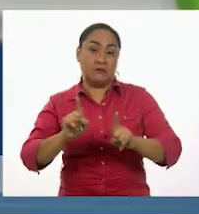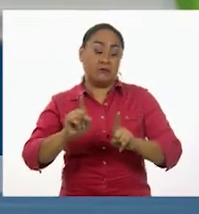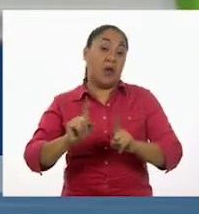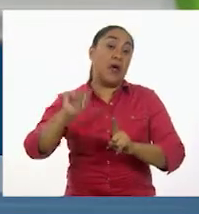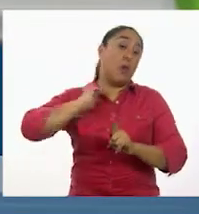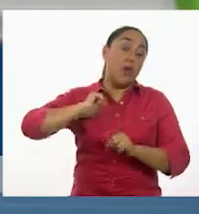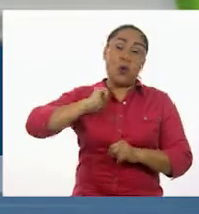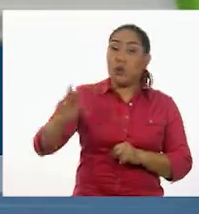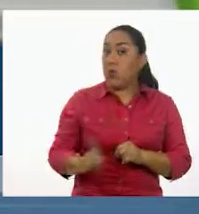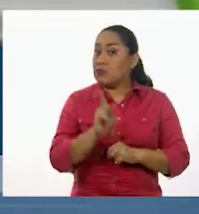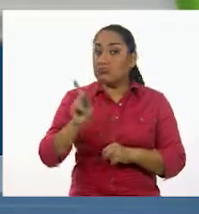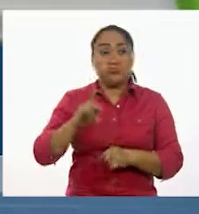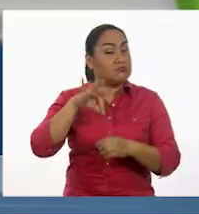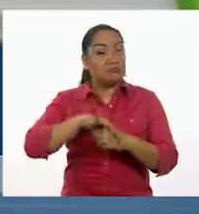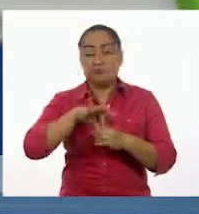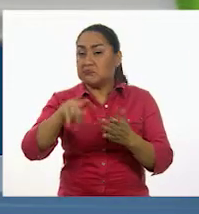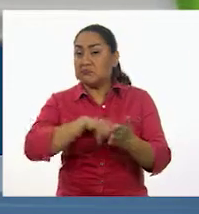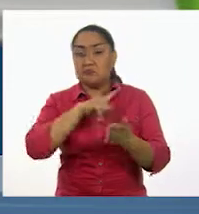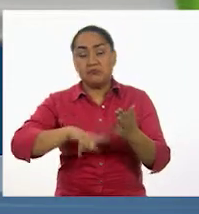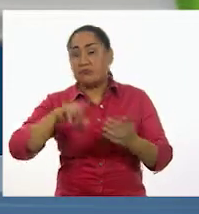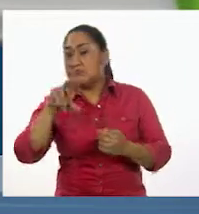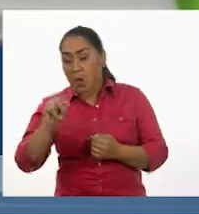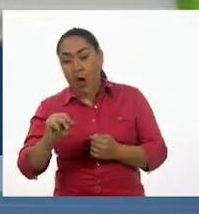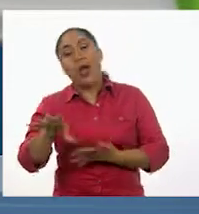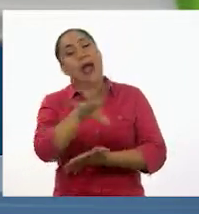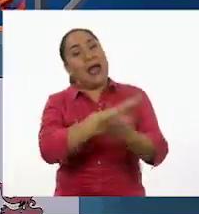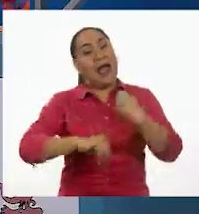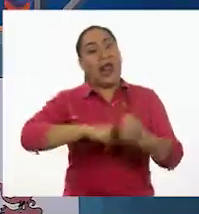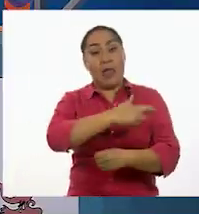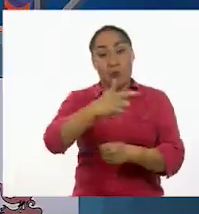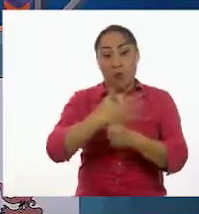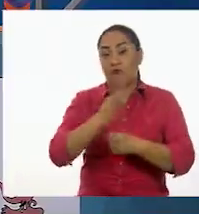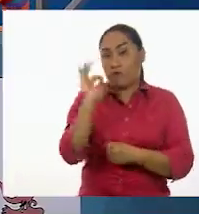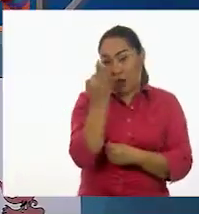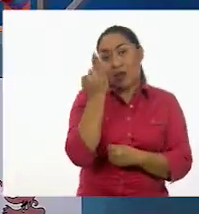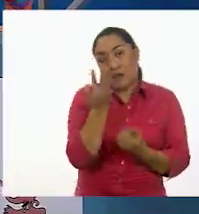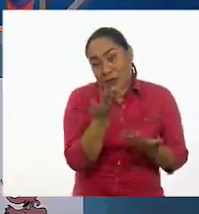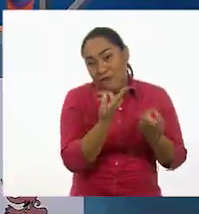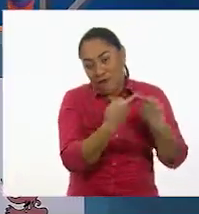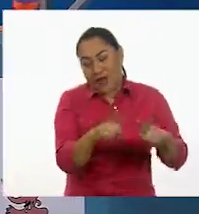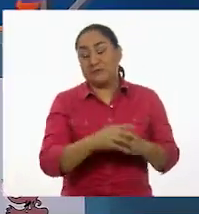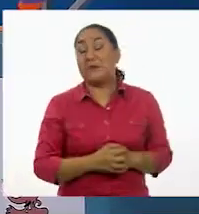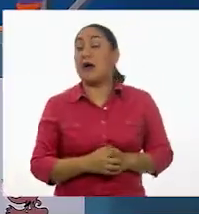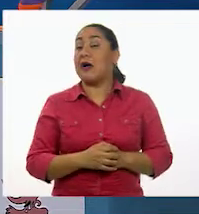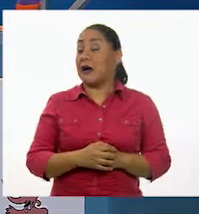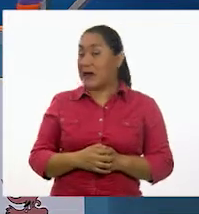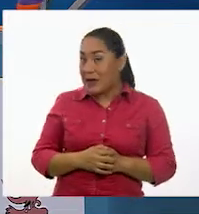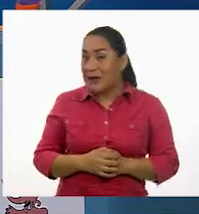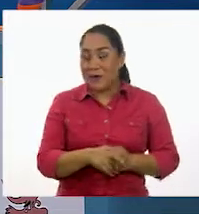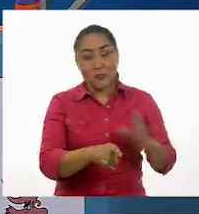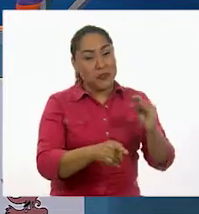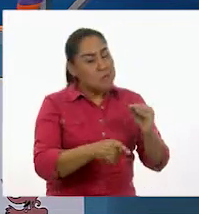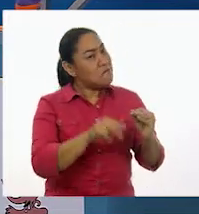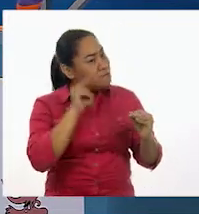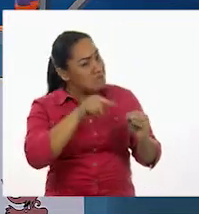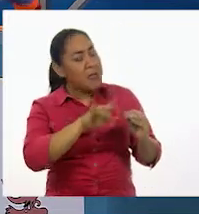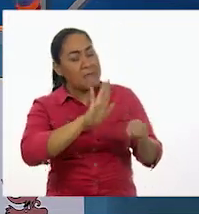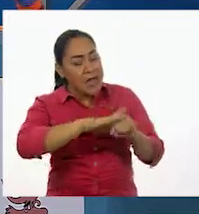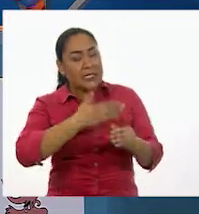los gobernadores, como en la República Federalista. Vaya, Ton. Ya vi que sí has estado repasando tus apuntes,